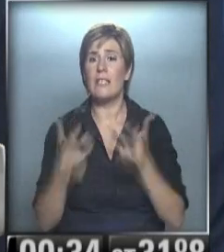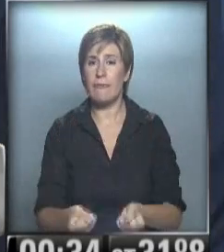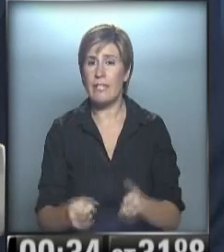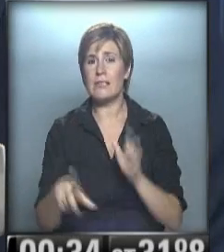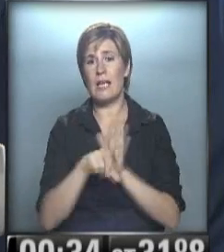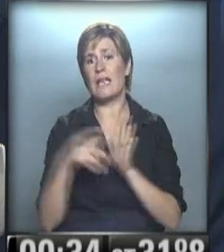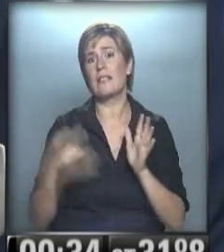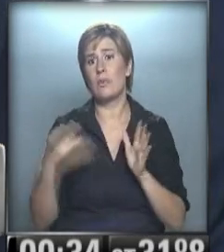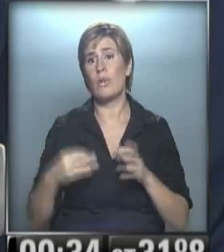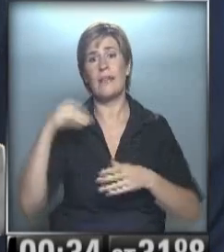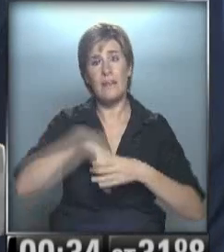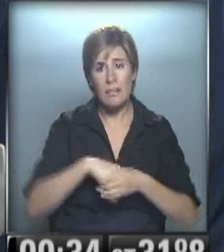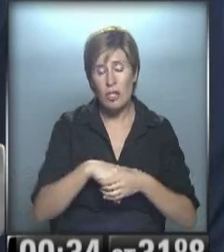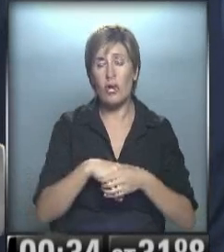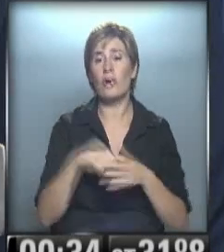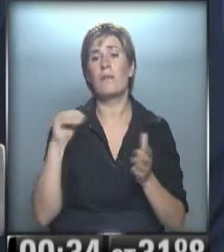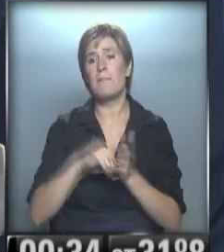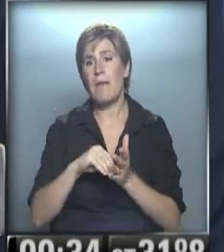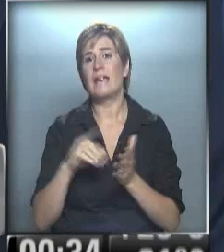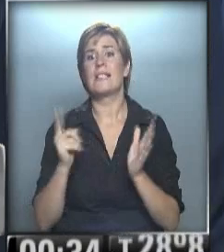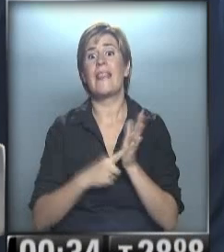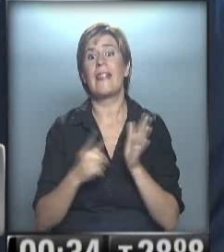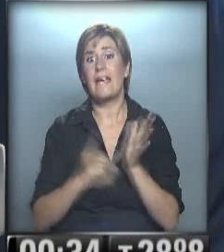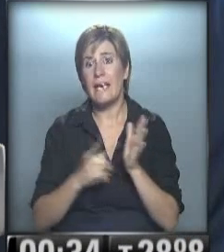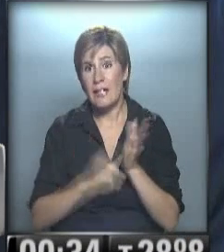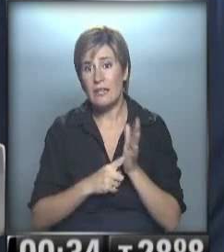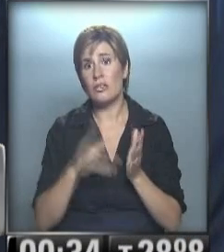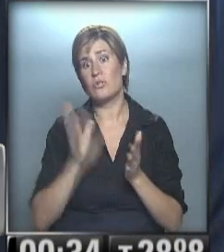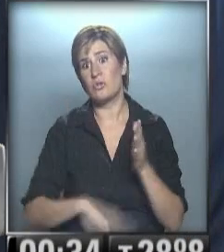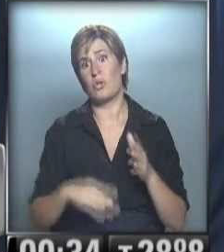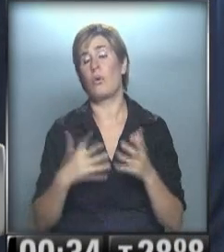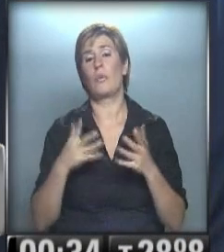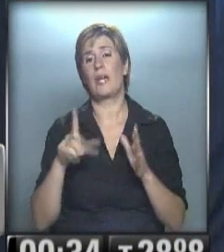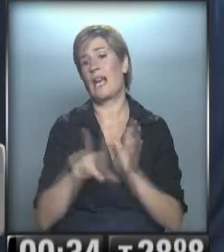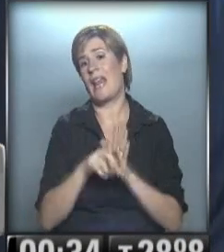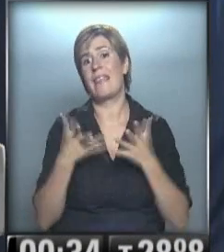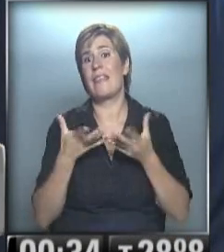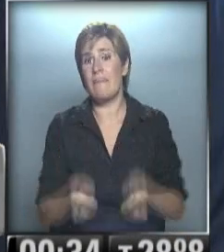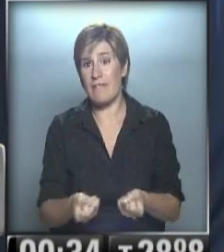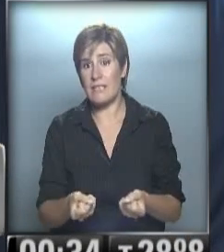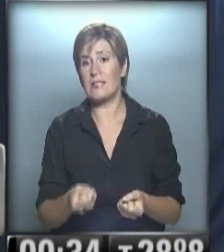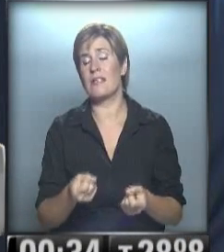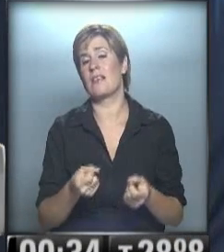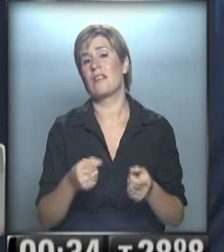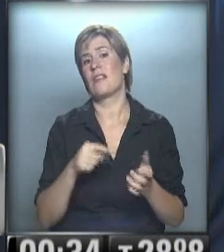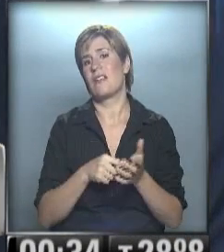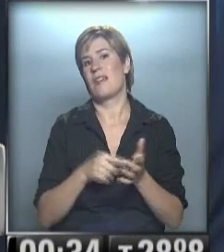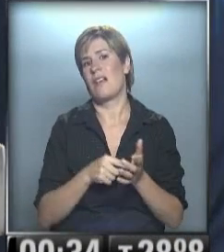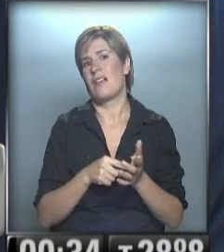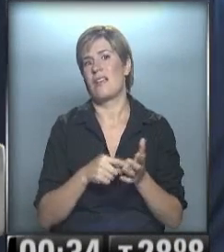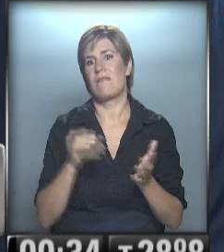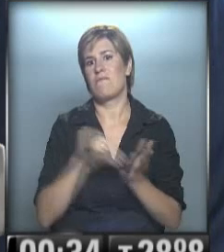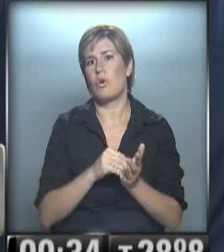decretos reglamentarios, sobre todo el decreto reglamentario de la ley de defensa, taxativamente tiene prohibida la posibilidad de que las